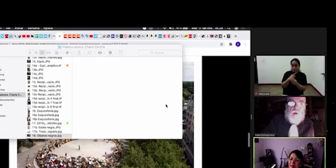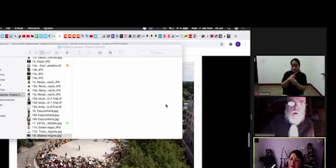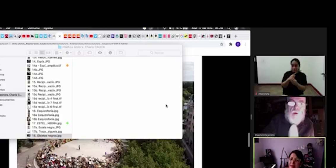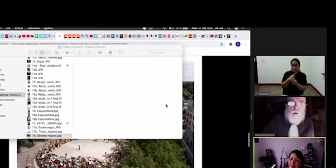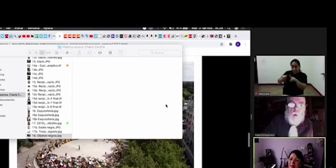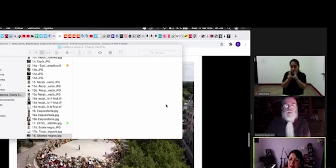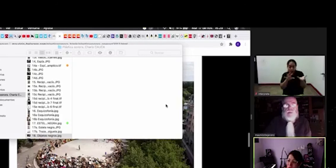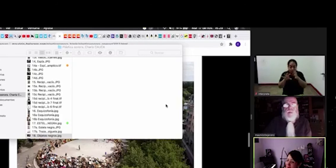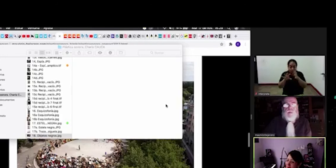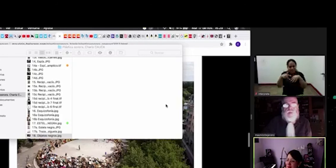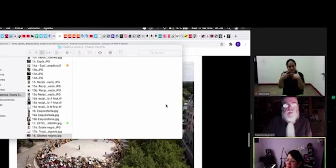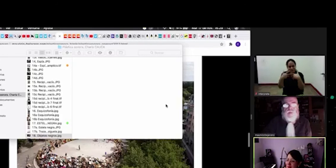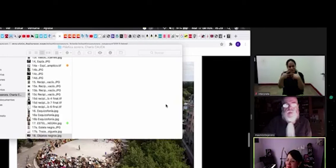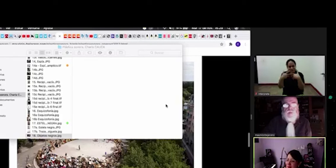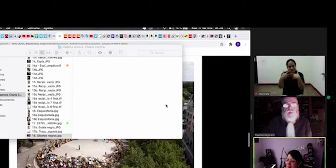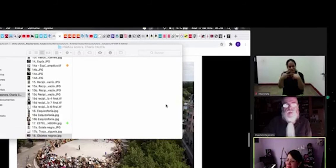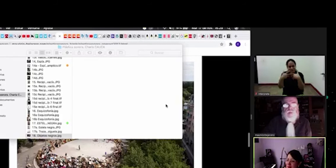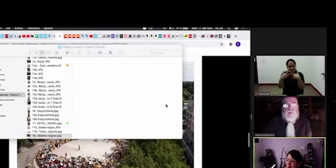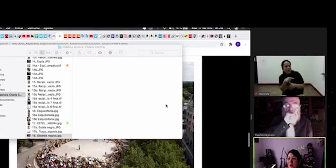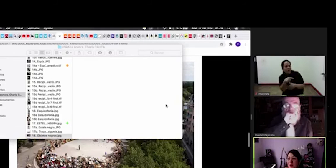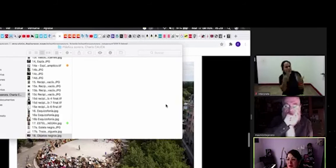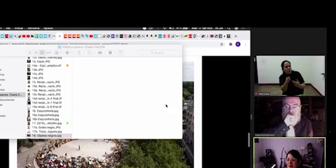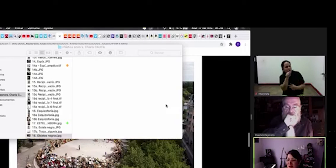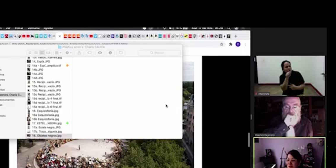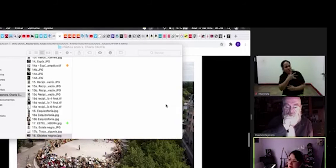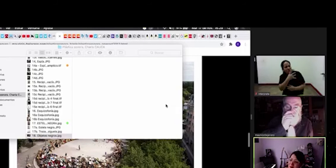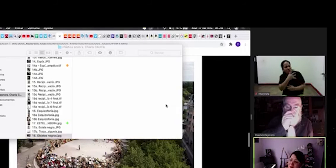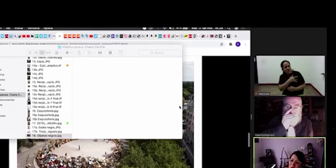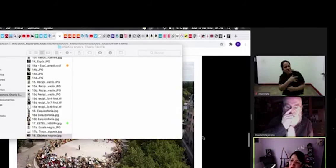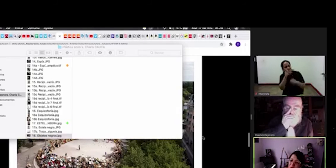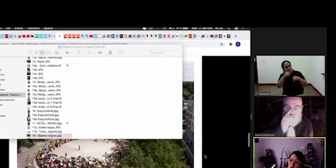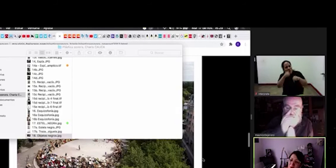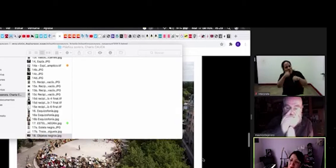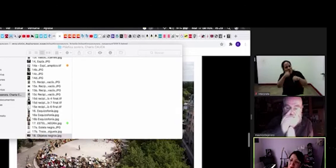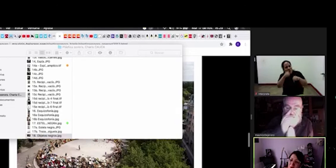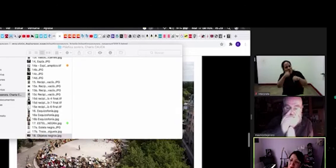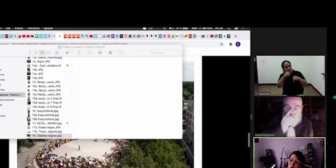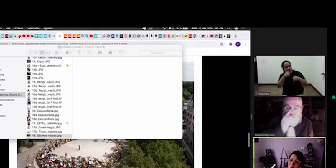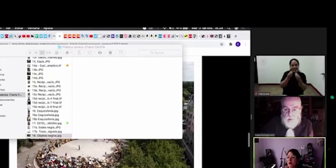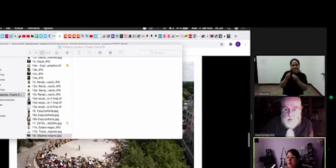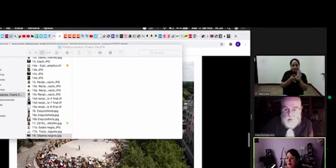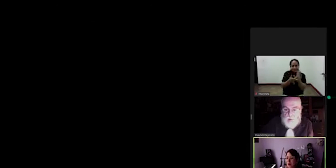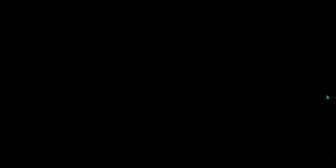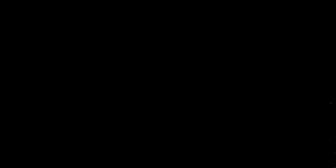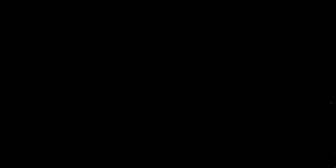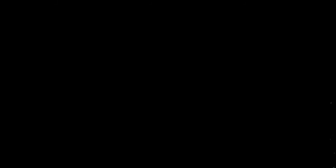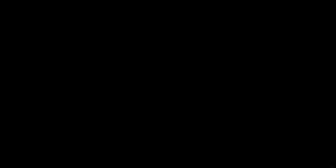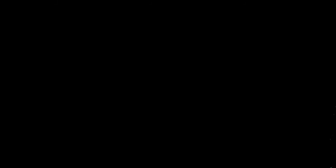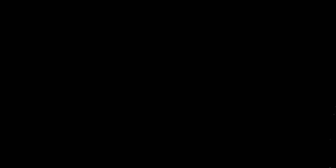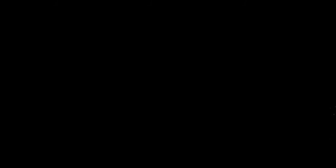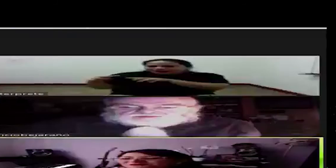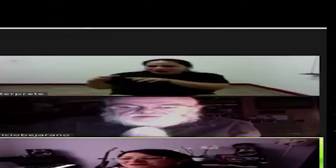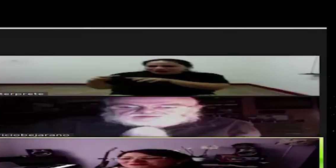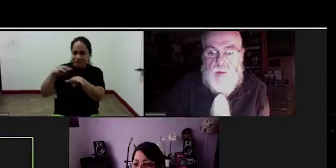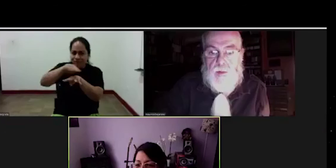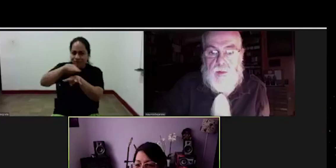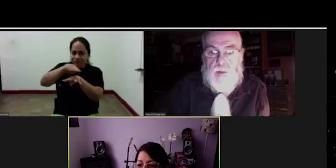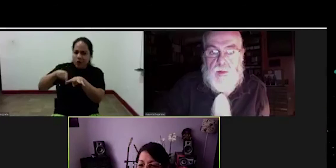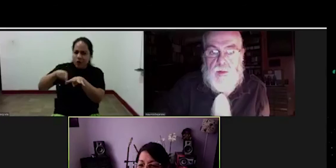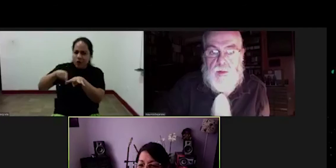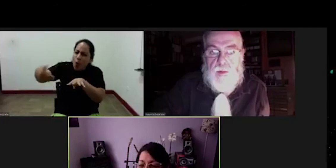¿Cómo crees tú que podemos hacer esa formación de públicos? ¿Cómo llegar a más personas para